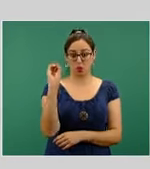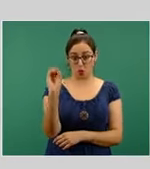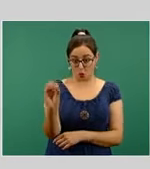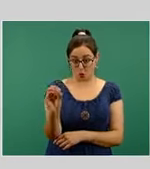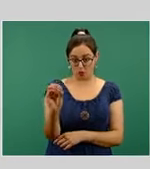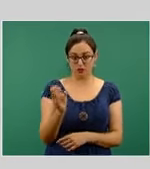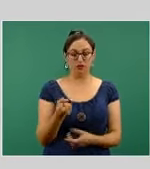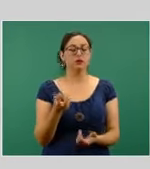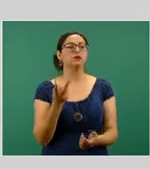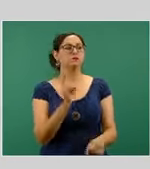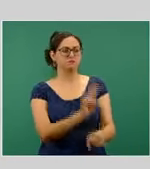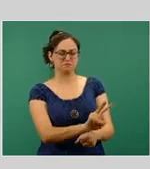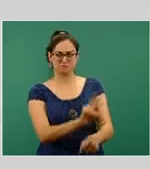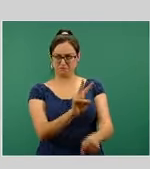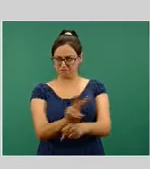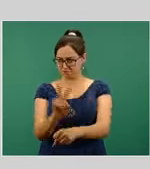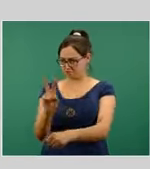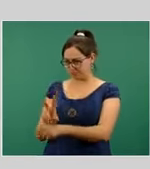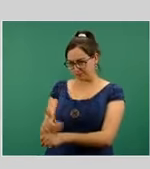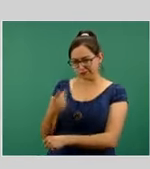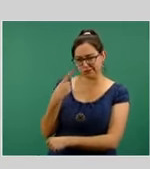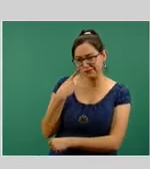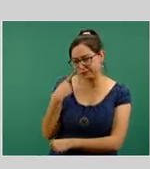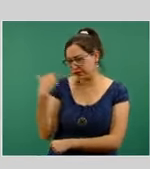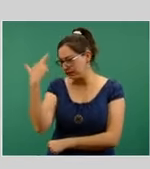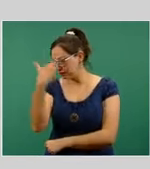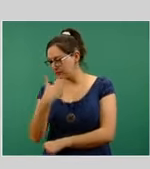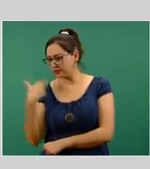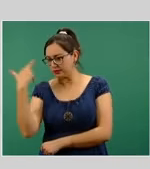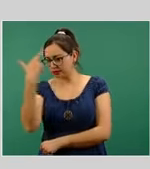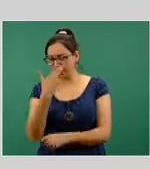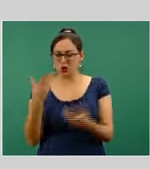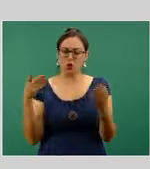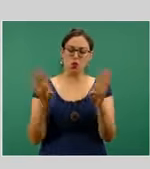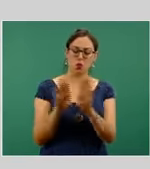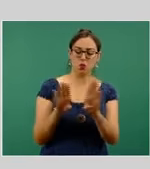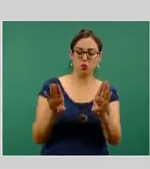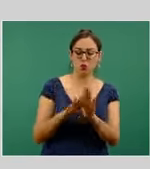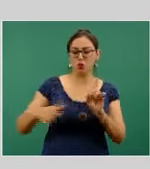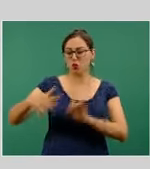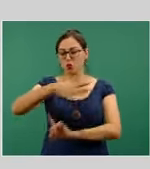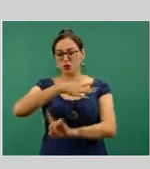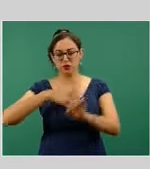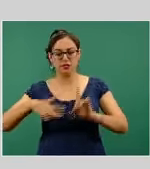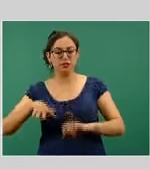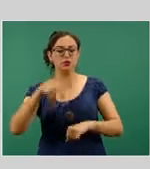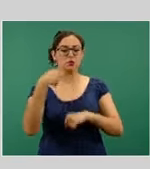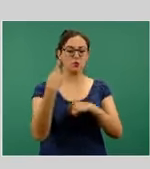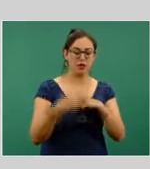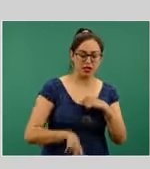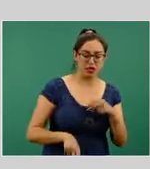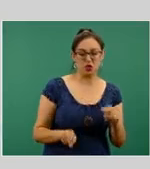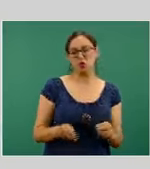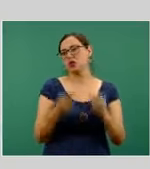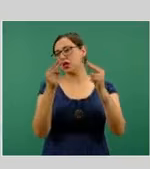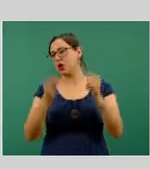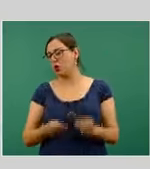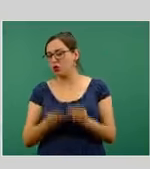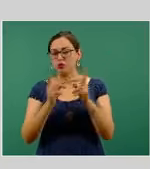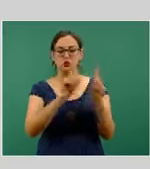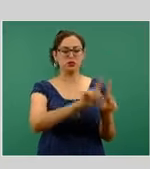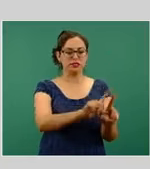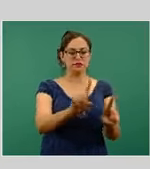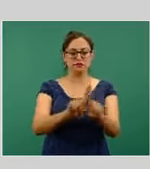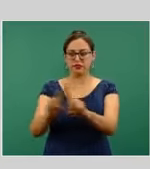y monitorear. Es muy importante monitorear los factores de riesgo, los determinantes comerciales, las oportunidades de